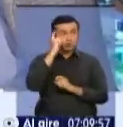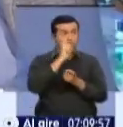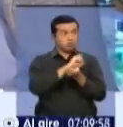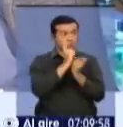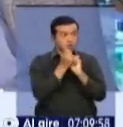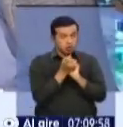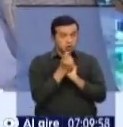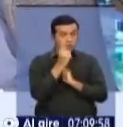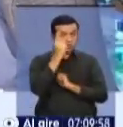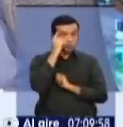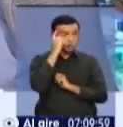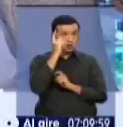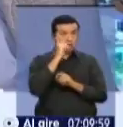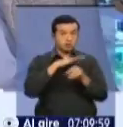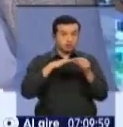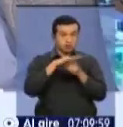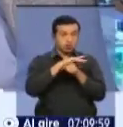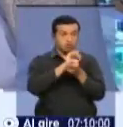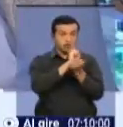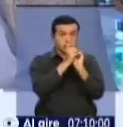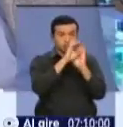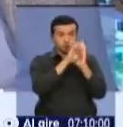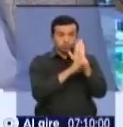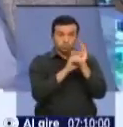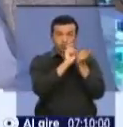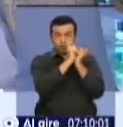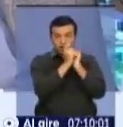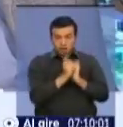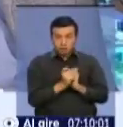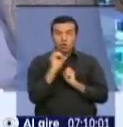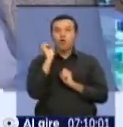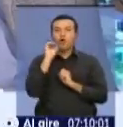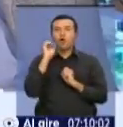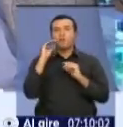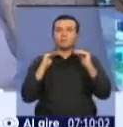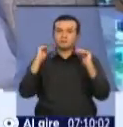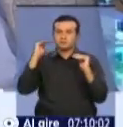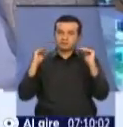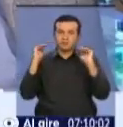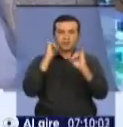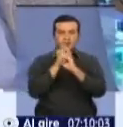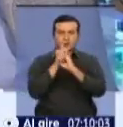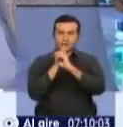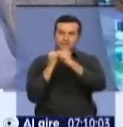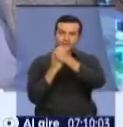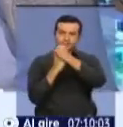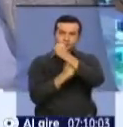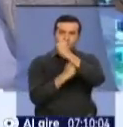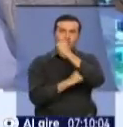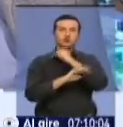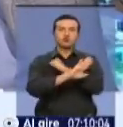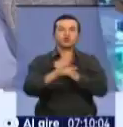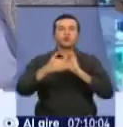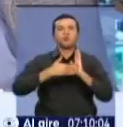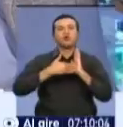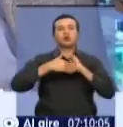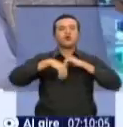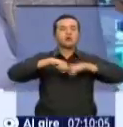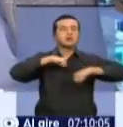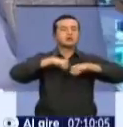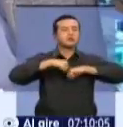o simplemente un reacomodo de las fuerzas en términos del fortalecimiento institucional y de sus modelos de gestión?